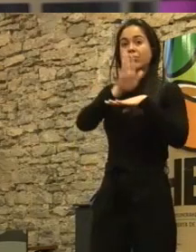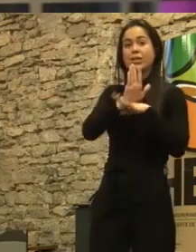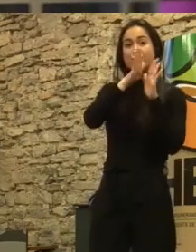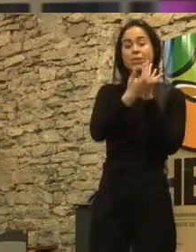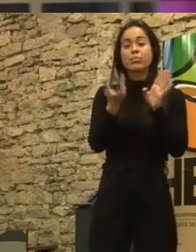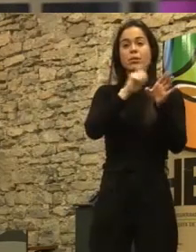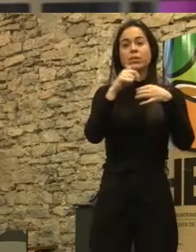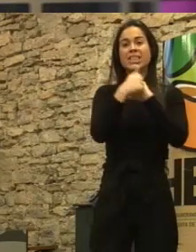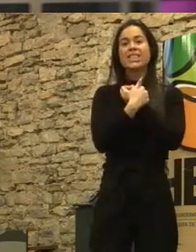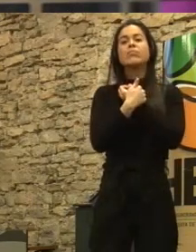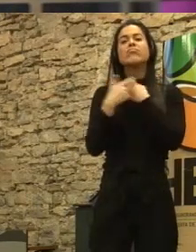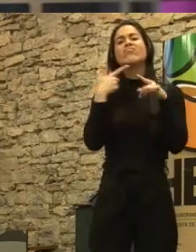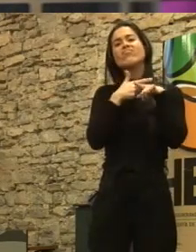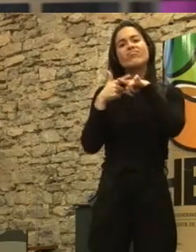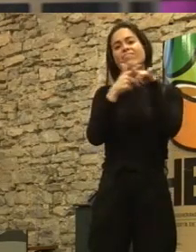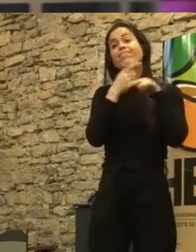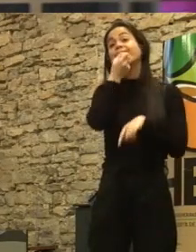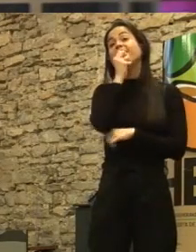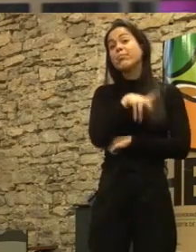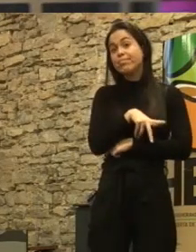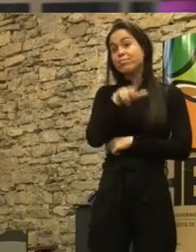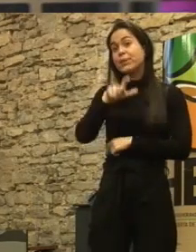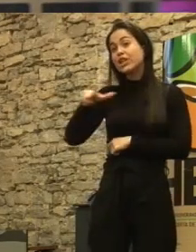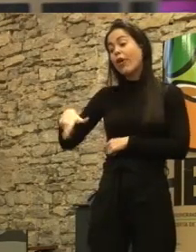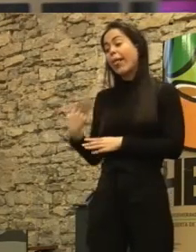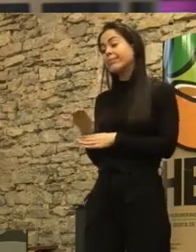dinero lo reparten los representantes.